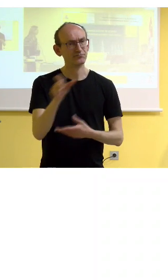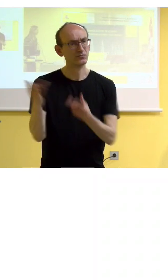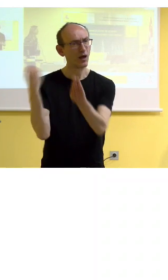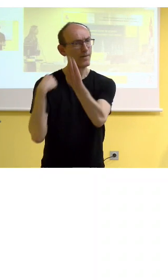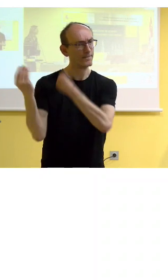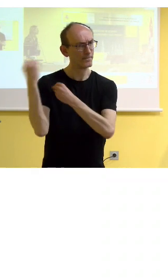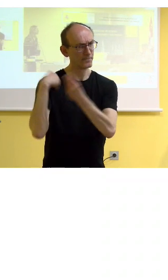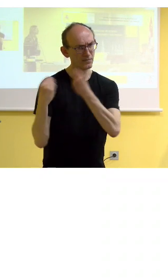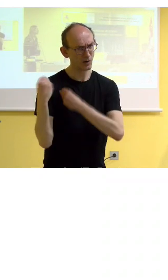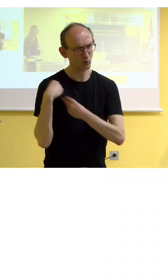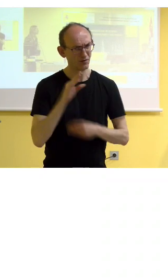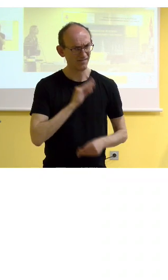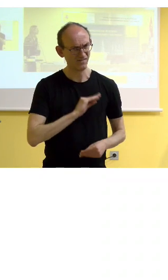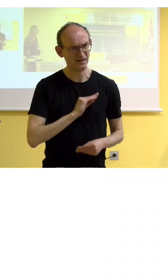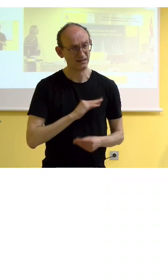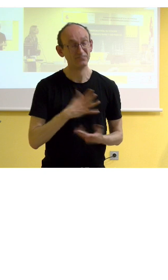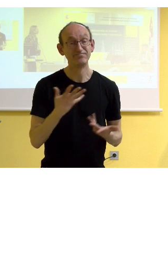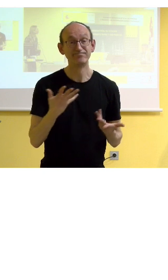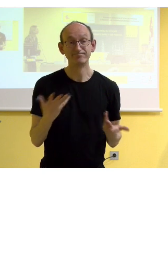¿no? Entonces,